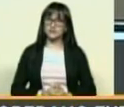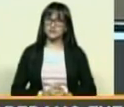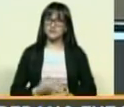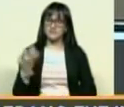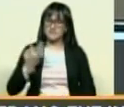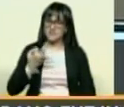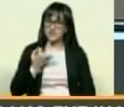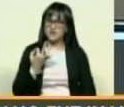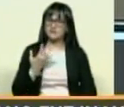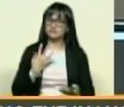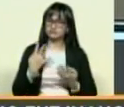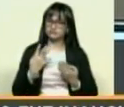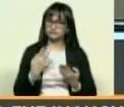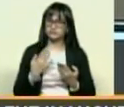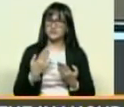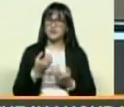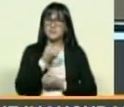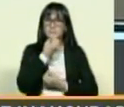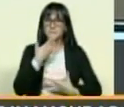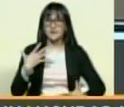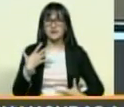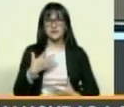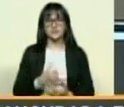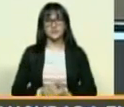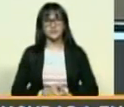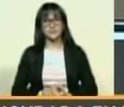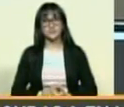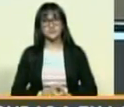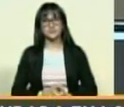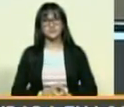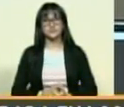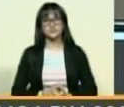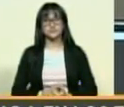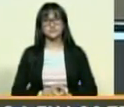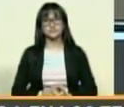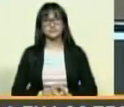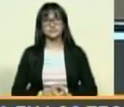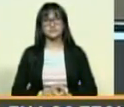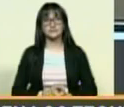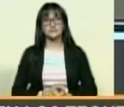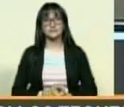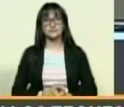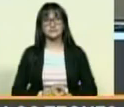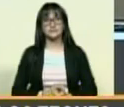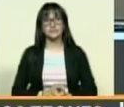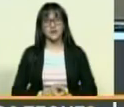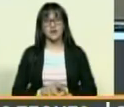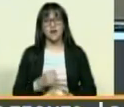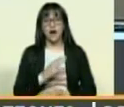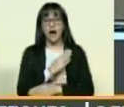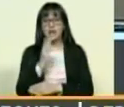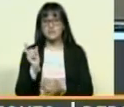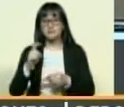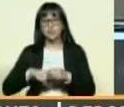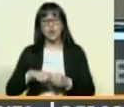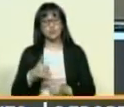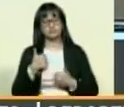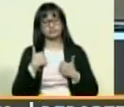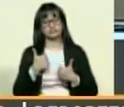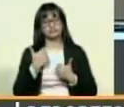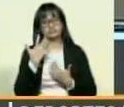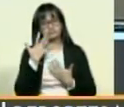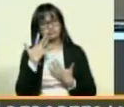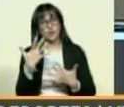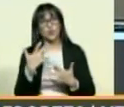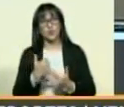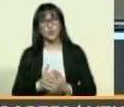verdadera armonía en esta región tan hermosa, tan privilegiada. Es un privilegio ser parte del Caribe y ver hacia el Caribe y